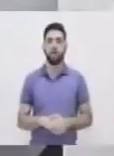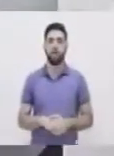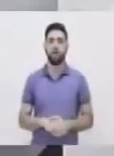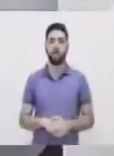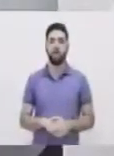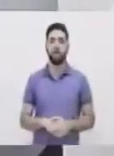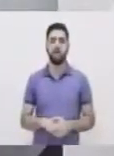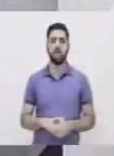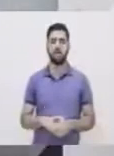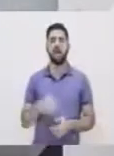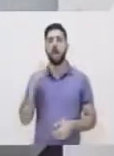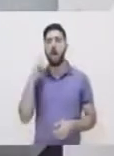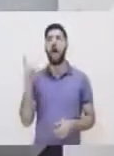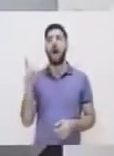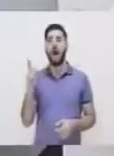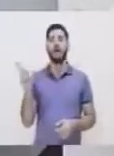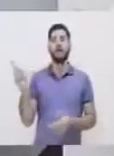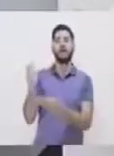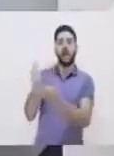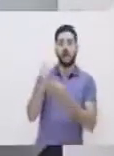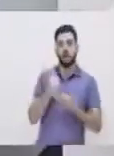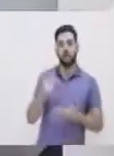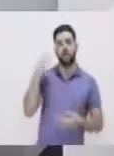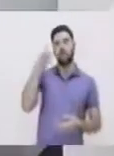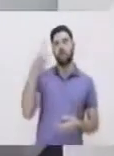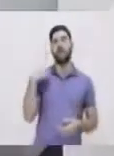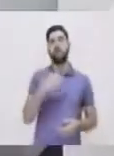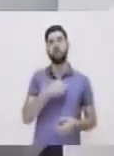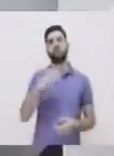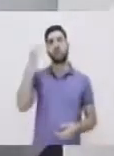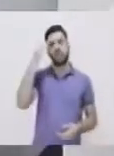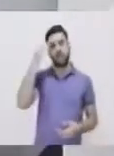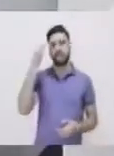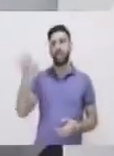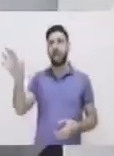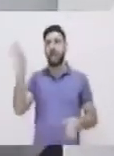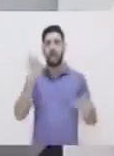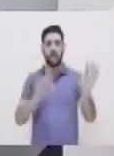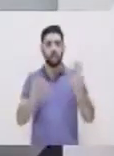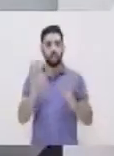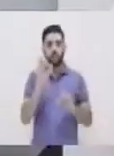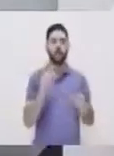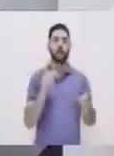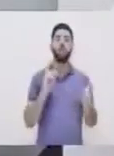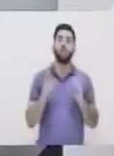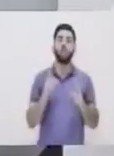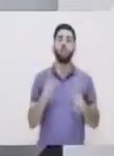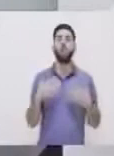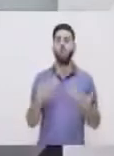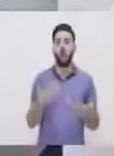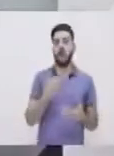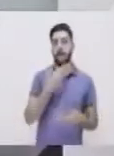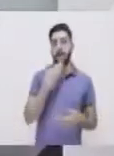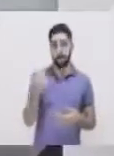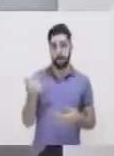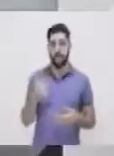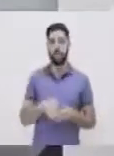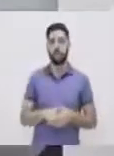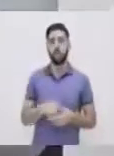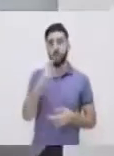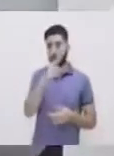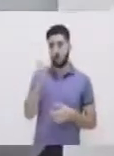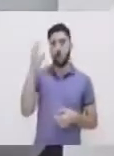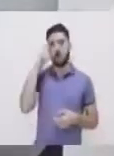es significativo porque nos ayuda de alguna manera también a saber elegir. También recuerda que esto